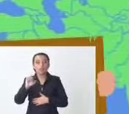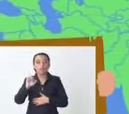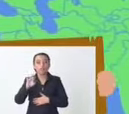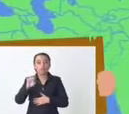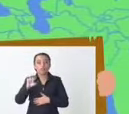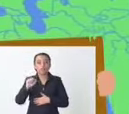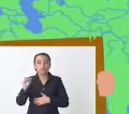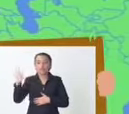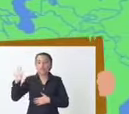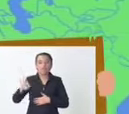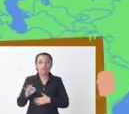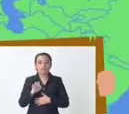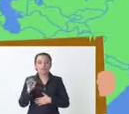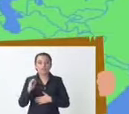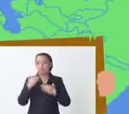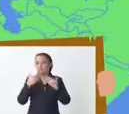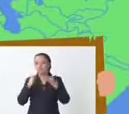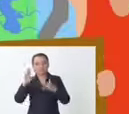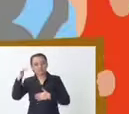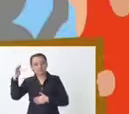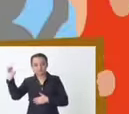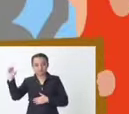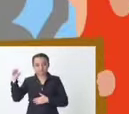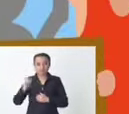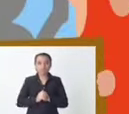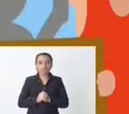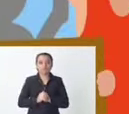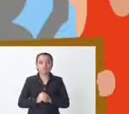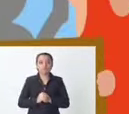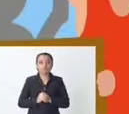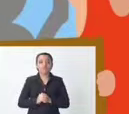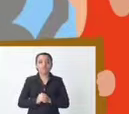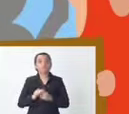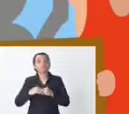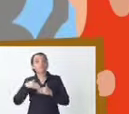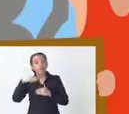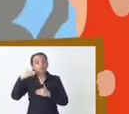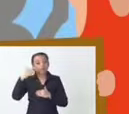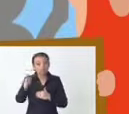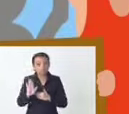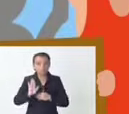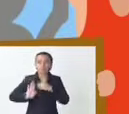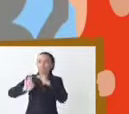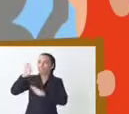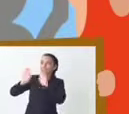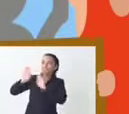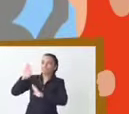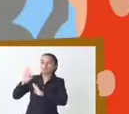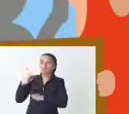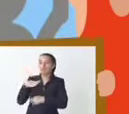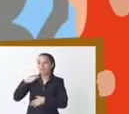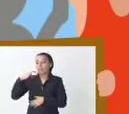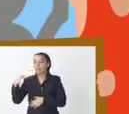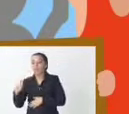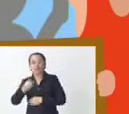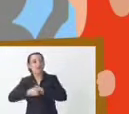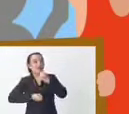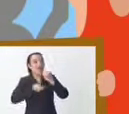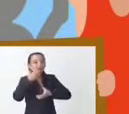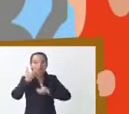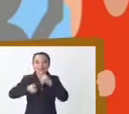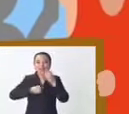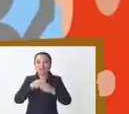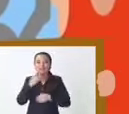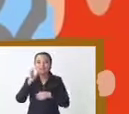Francia y los Países Bajos. Al poco tiempo de iniciar su protesta, Greta recibió invitaciones para hablar del cambio